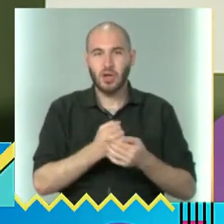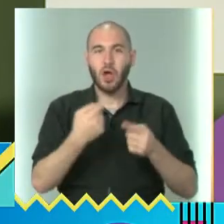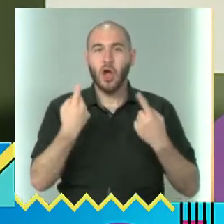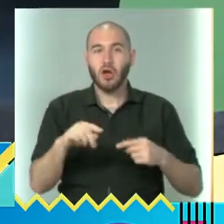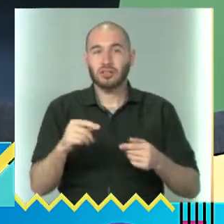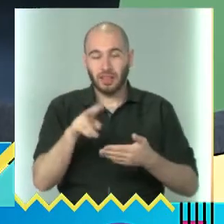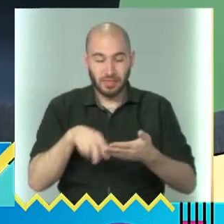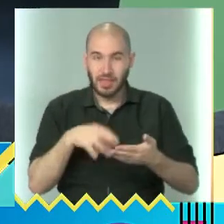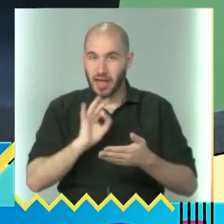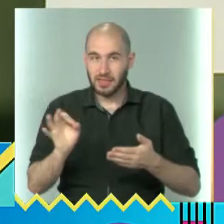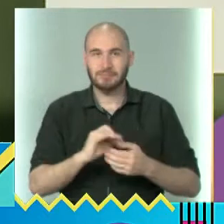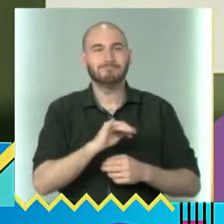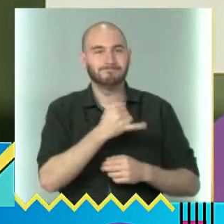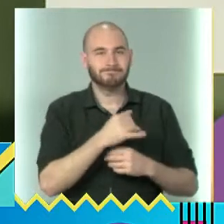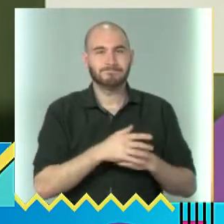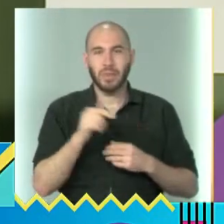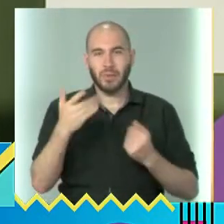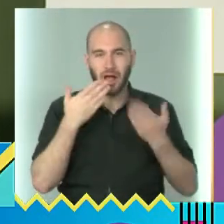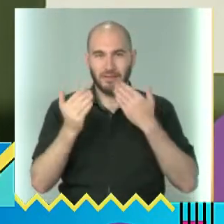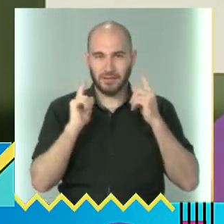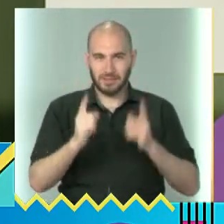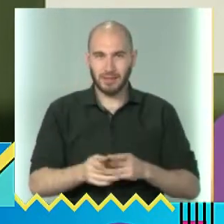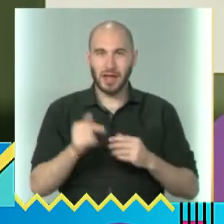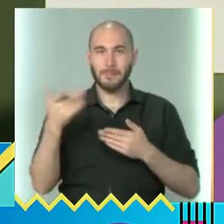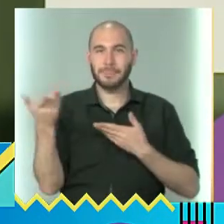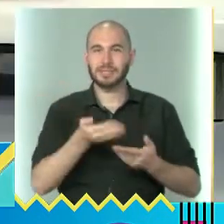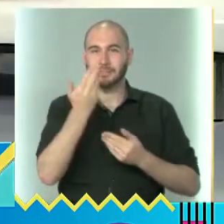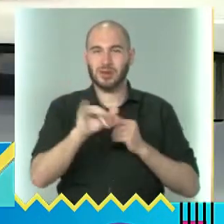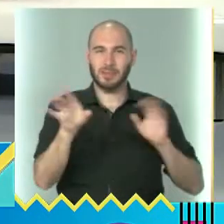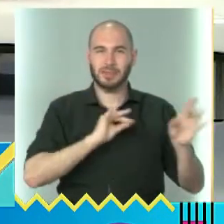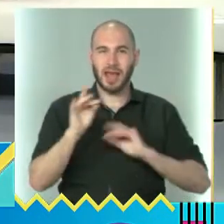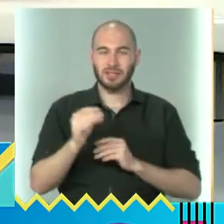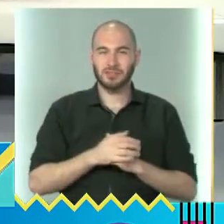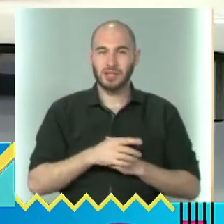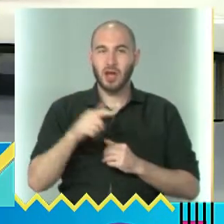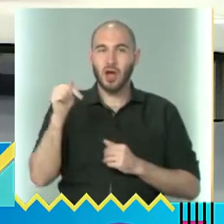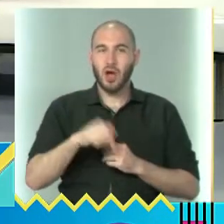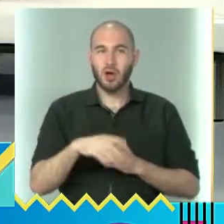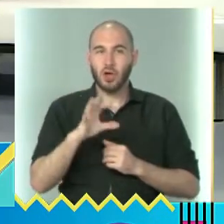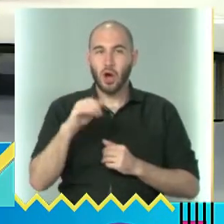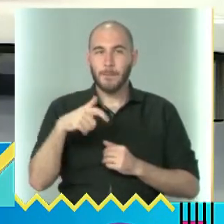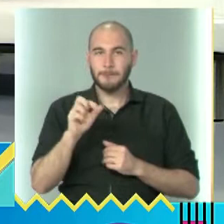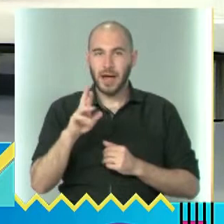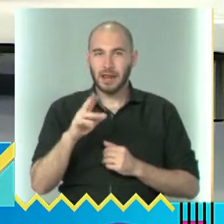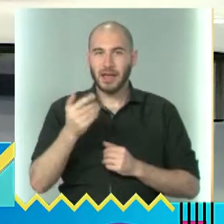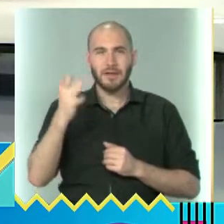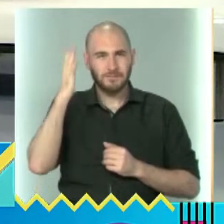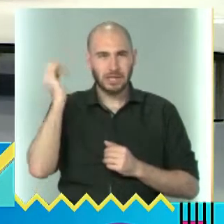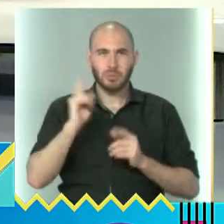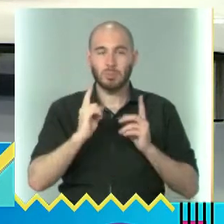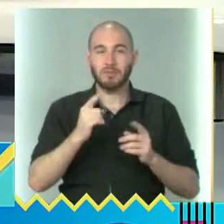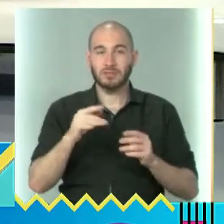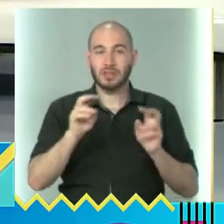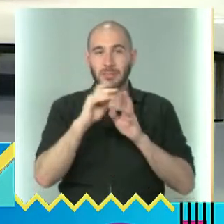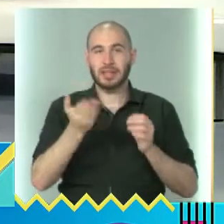haberlo leído, ¿no es cierto? Claro. Bueno, de eso vamos a hablar también. Vamos a presentar a nuestros invitados. Está con nosotros Omar Gais, filósofo y profesor de la